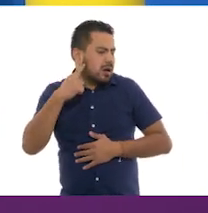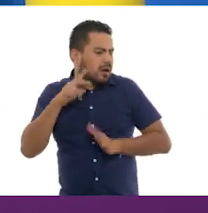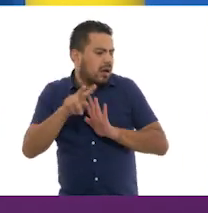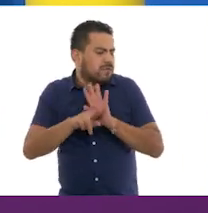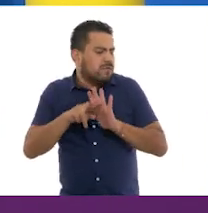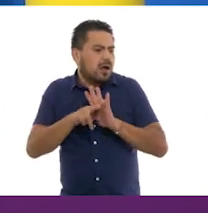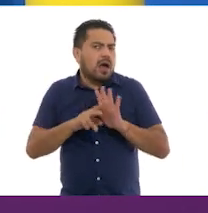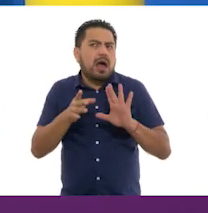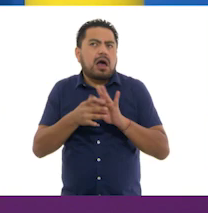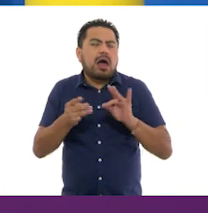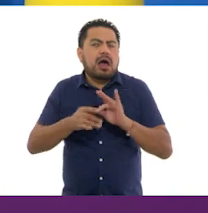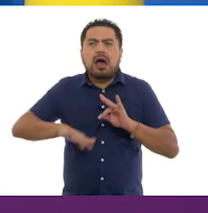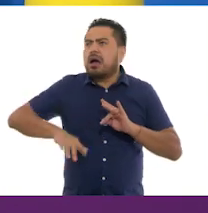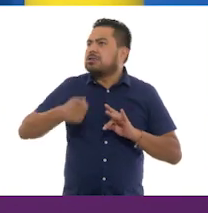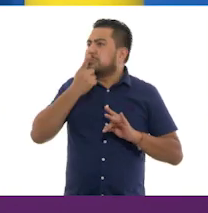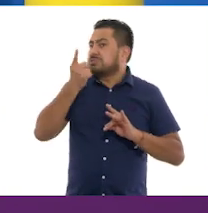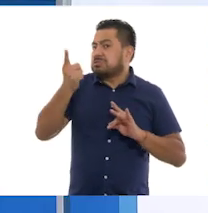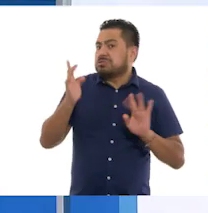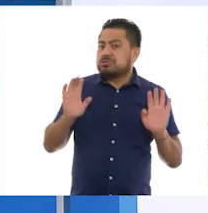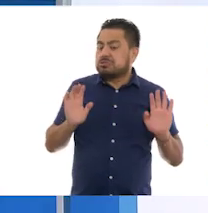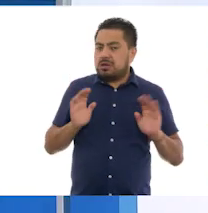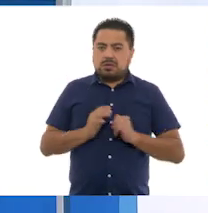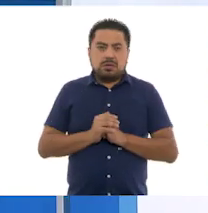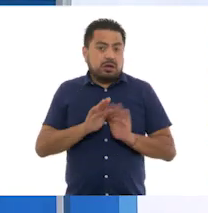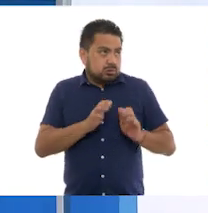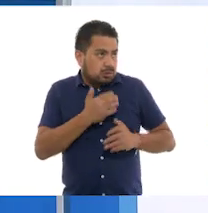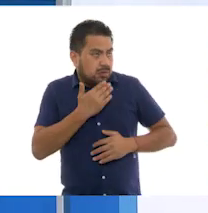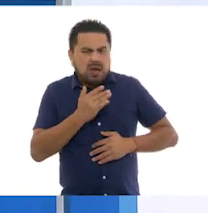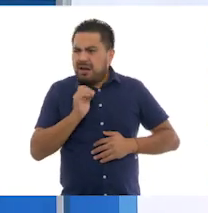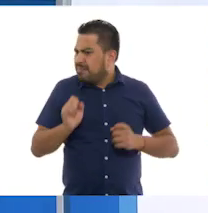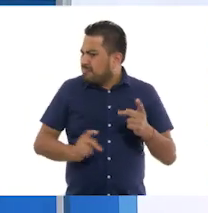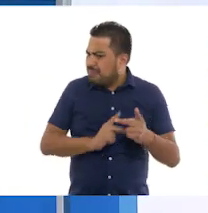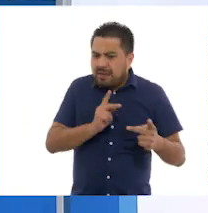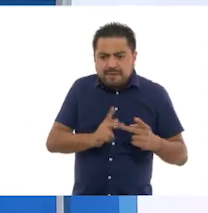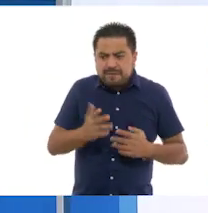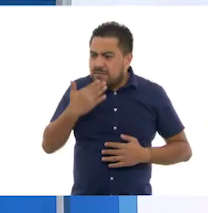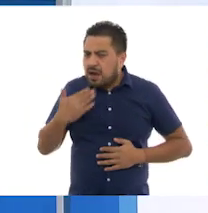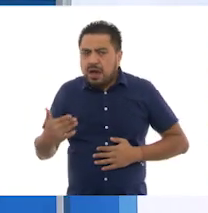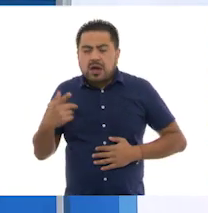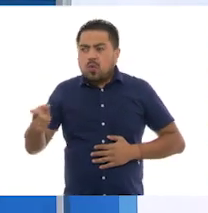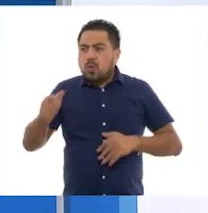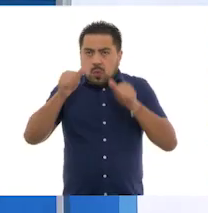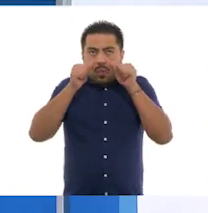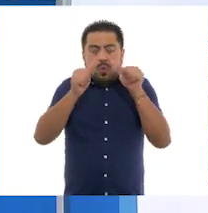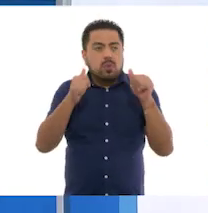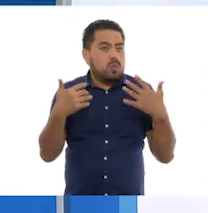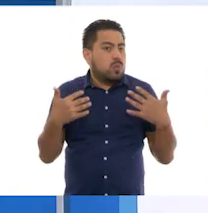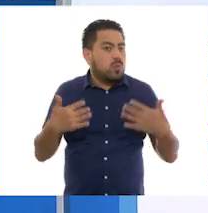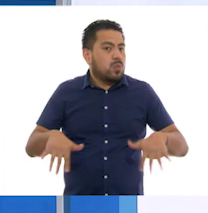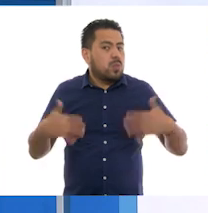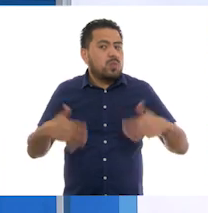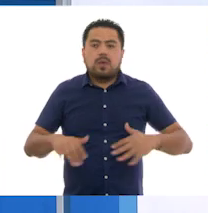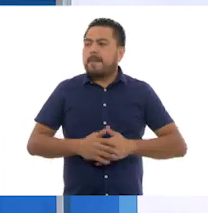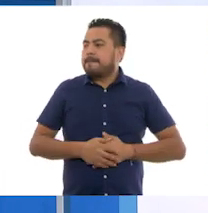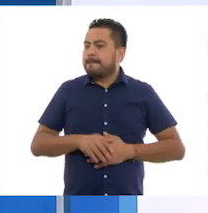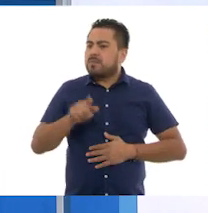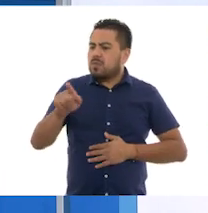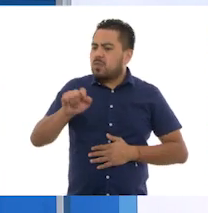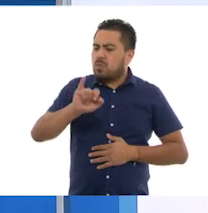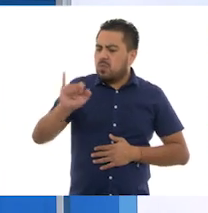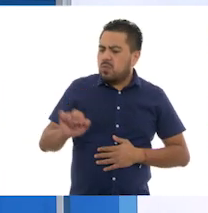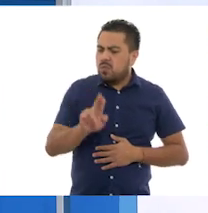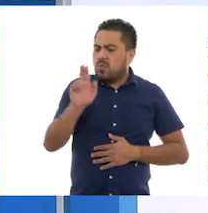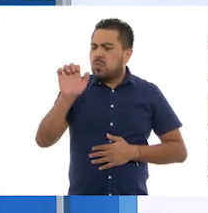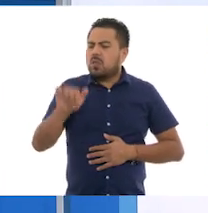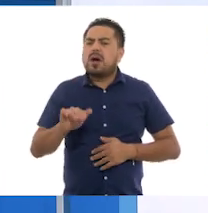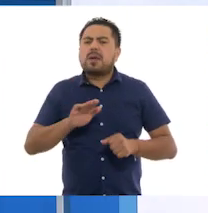mencionaron que se llamaba. ¿Está bien? Está perfectamente bien, Raulito. Pusiste mucha atención. Ahora, Juan Carlos, ¿por